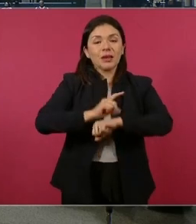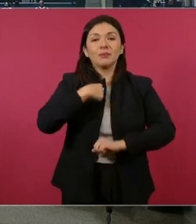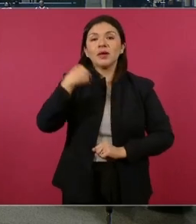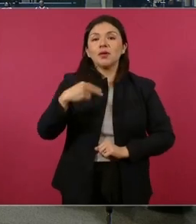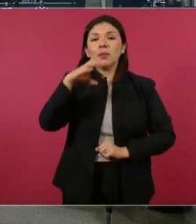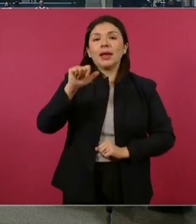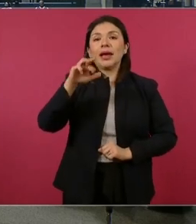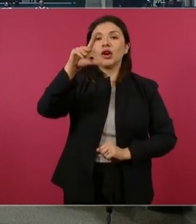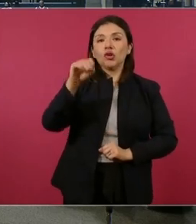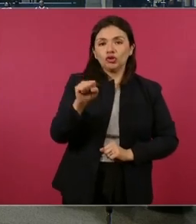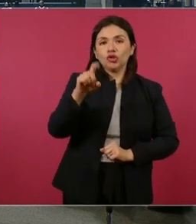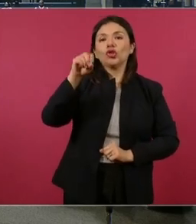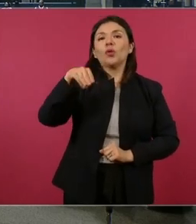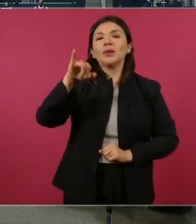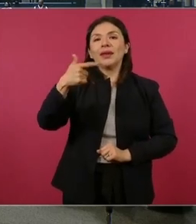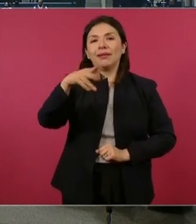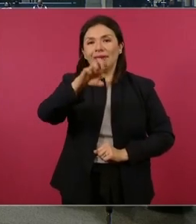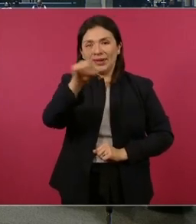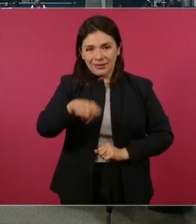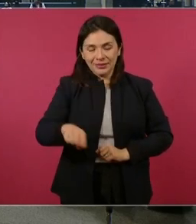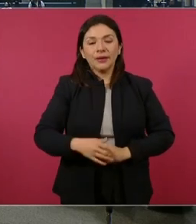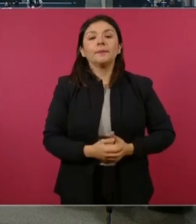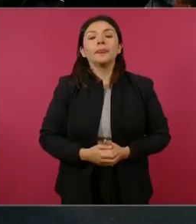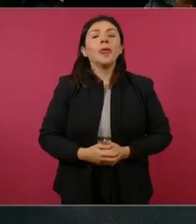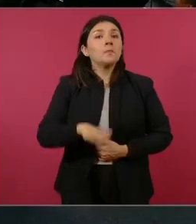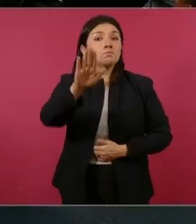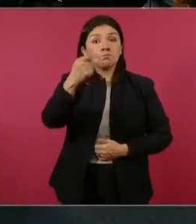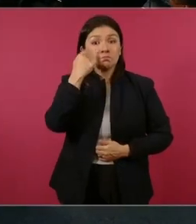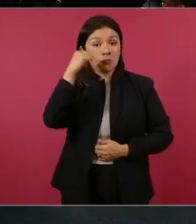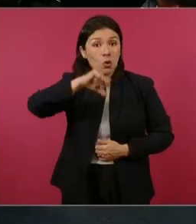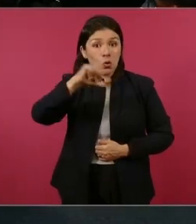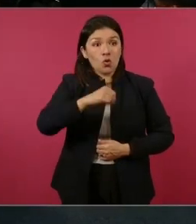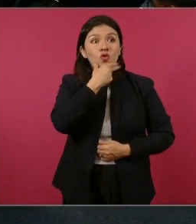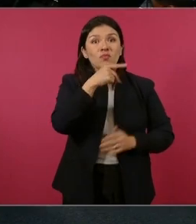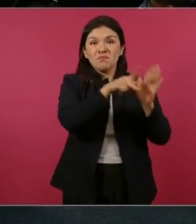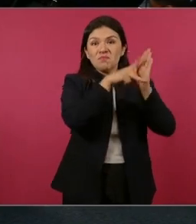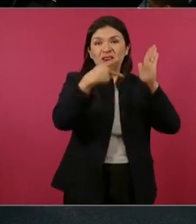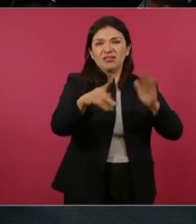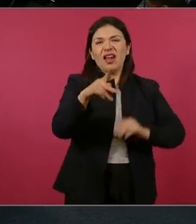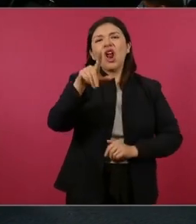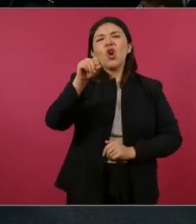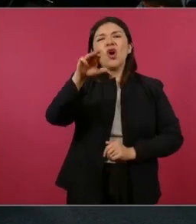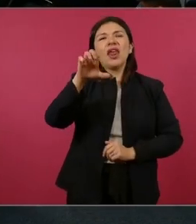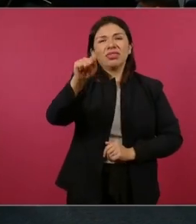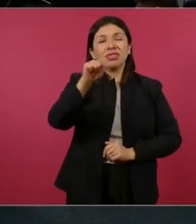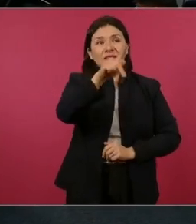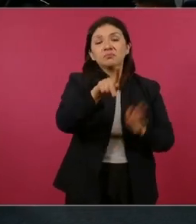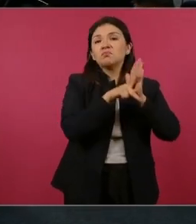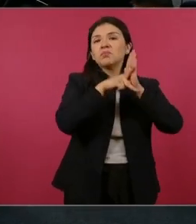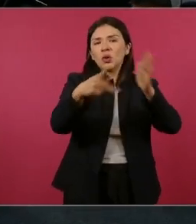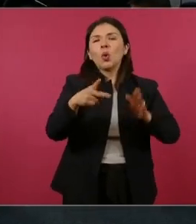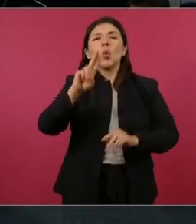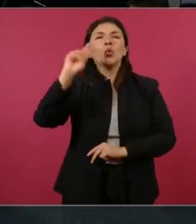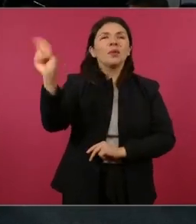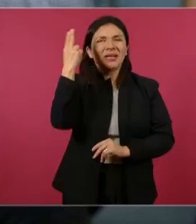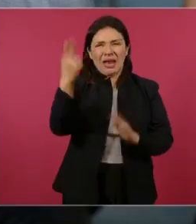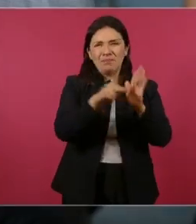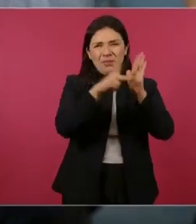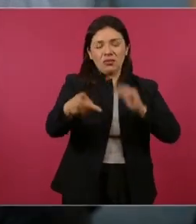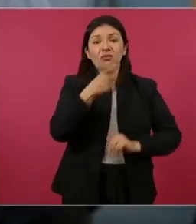Carlos Domínguez. Y luego vas tú. De Nación 14, presidente. Hoy el periodista Carlos Loret de Mola publica en su columna en El Universal